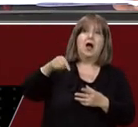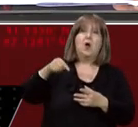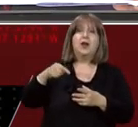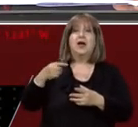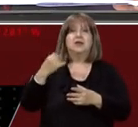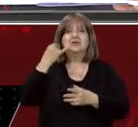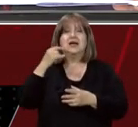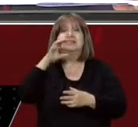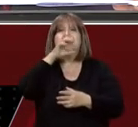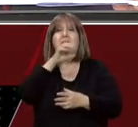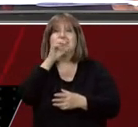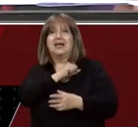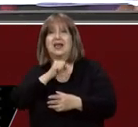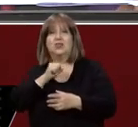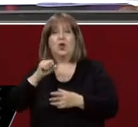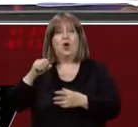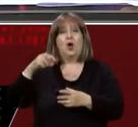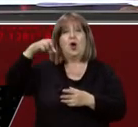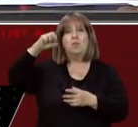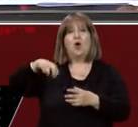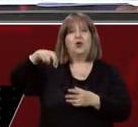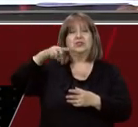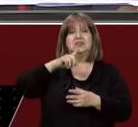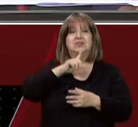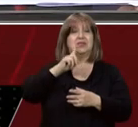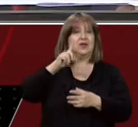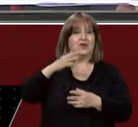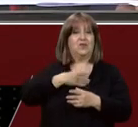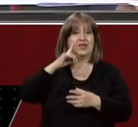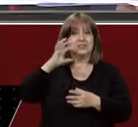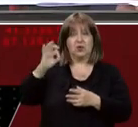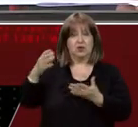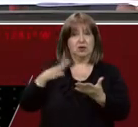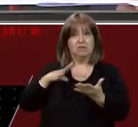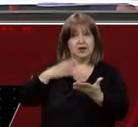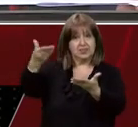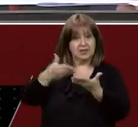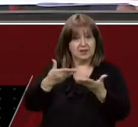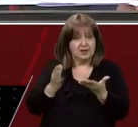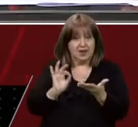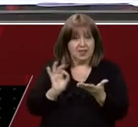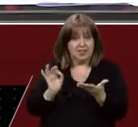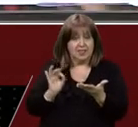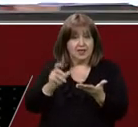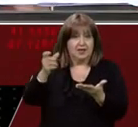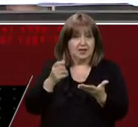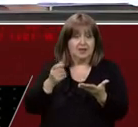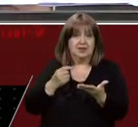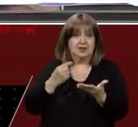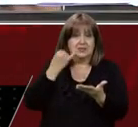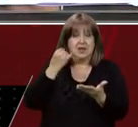se llama el secreto pontificio. Al día Sergio, de la fecha, todavía no tengo información de la que le pedimos. Le hago la última